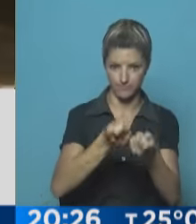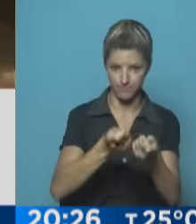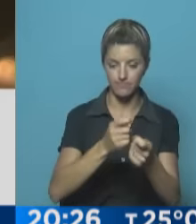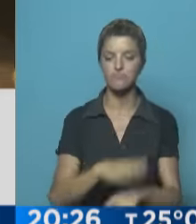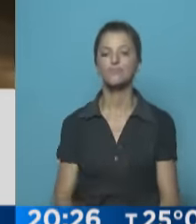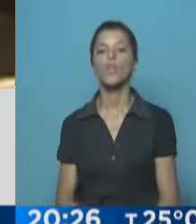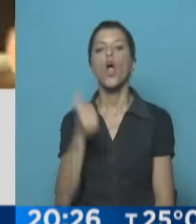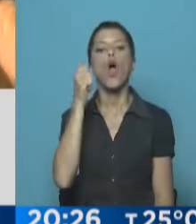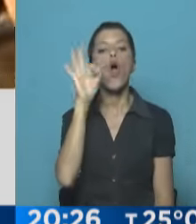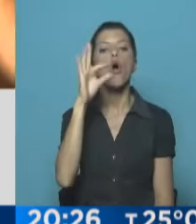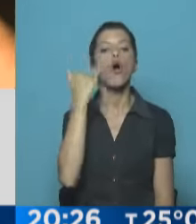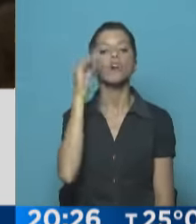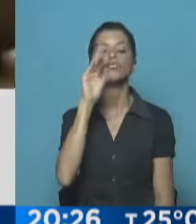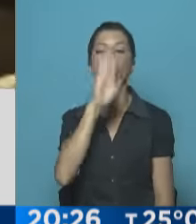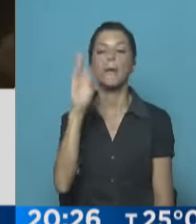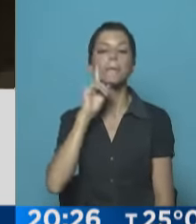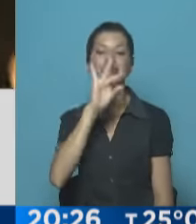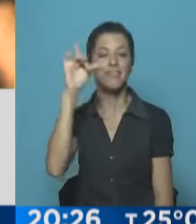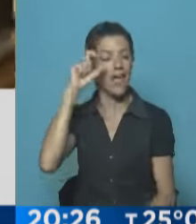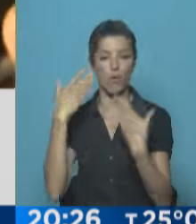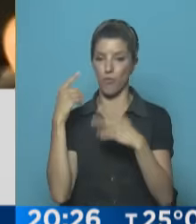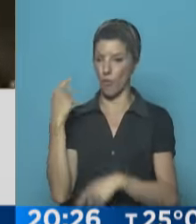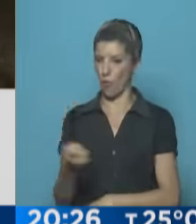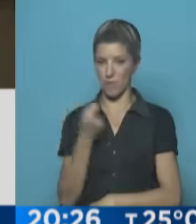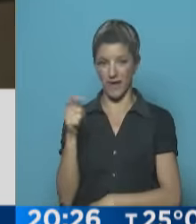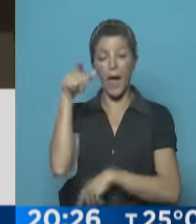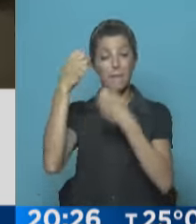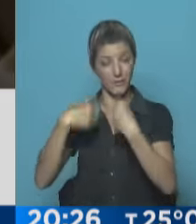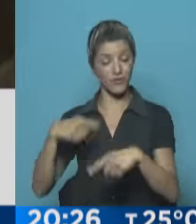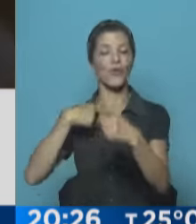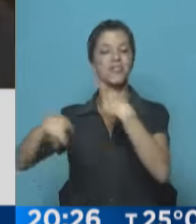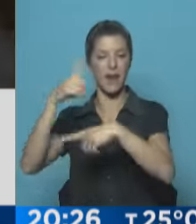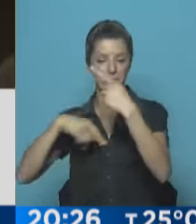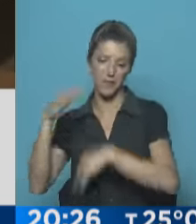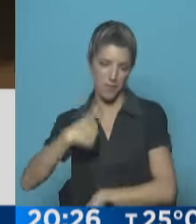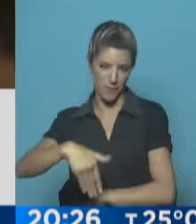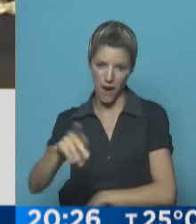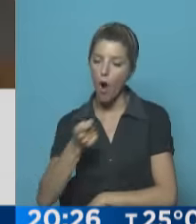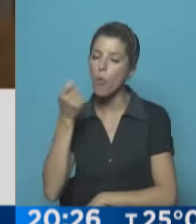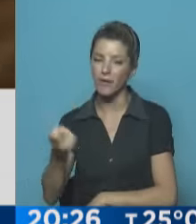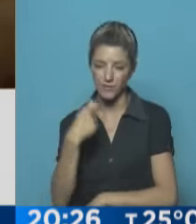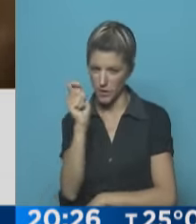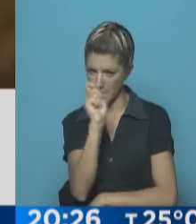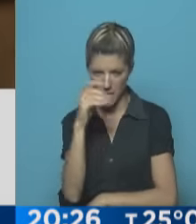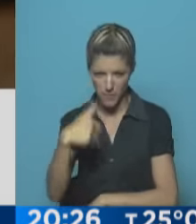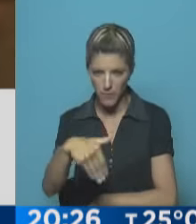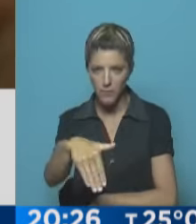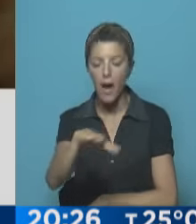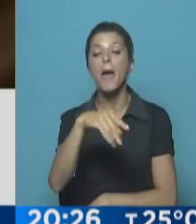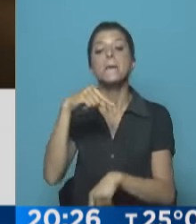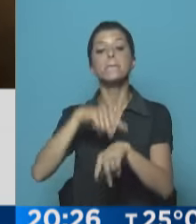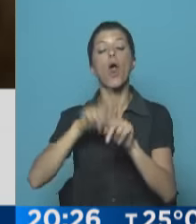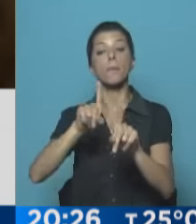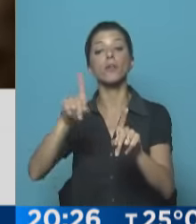Ollarvide se jubila. El juez federal anunció que comenzó los trámites con miras a retirarse en los próximos meses, pero que durante